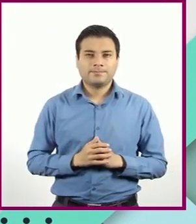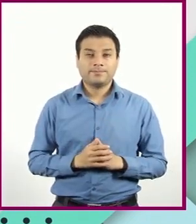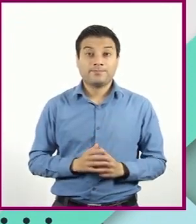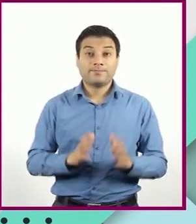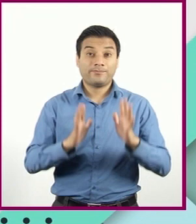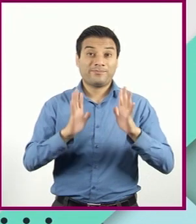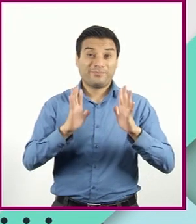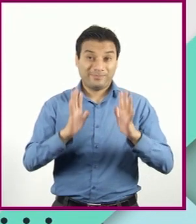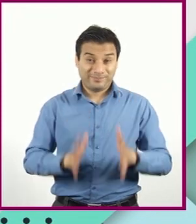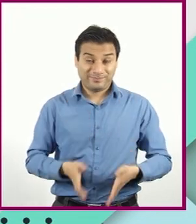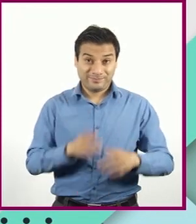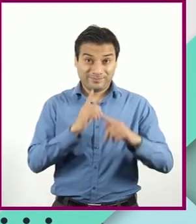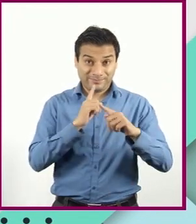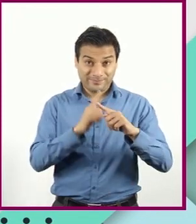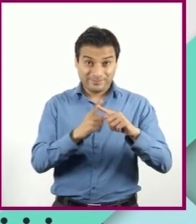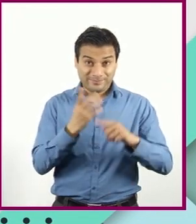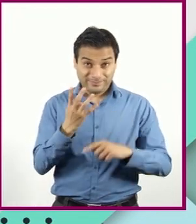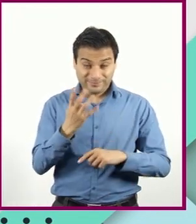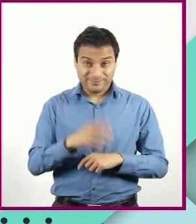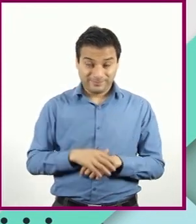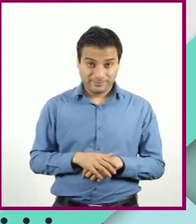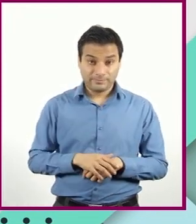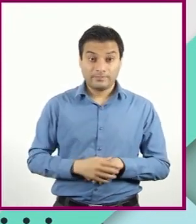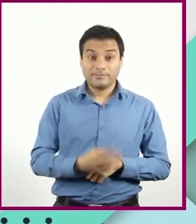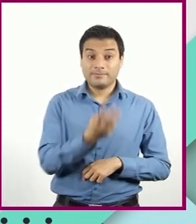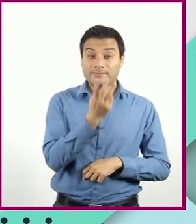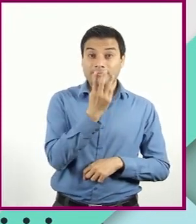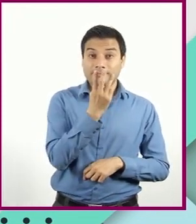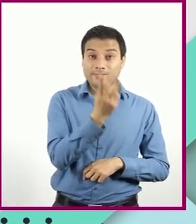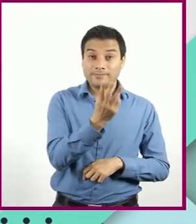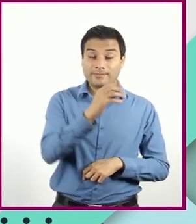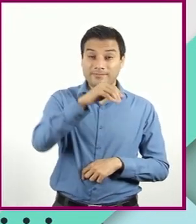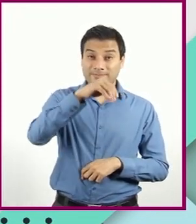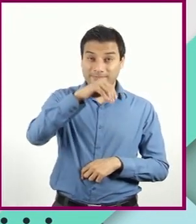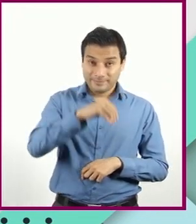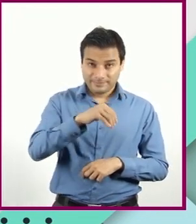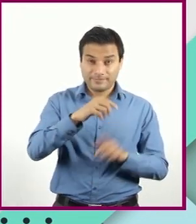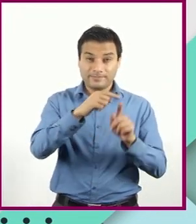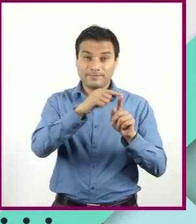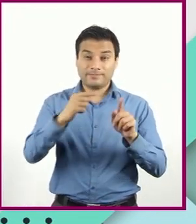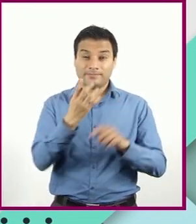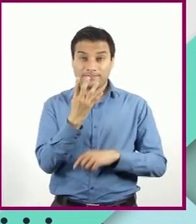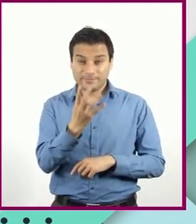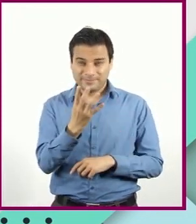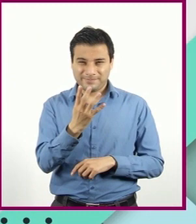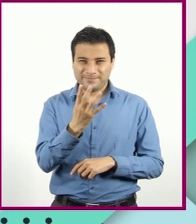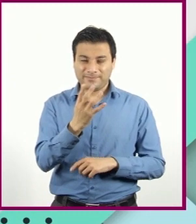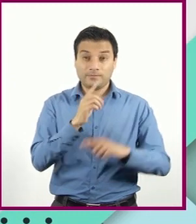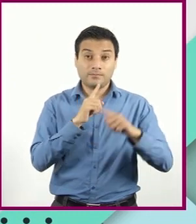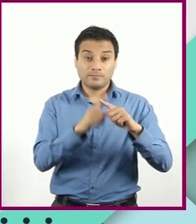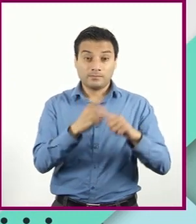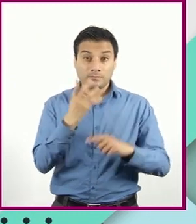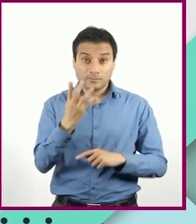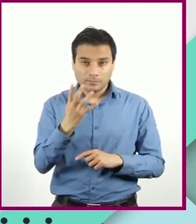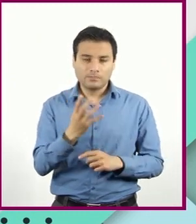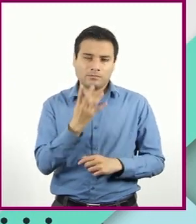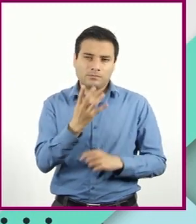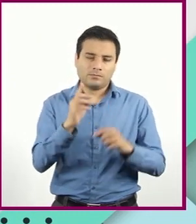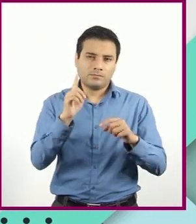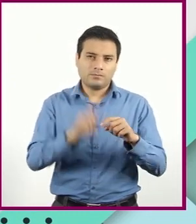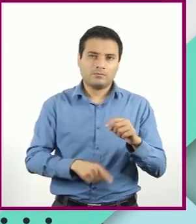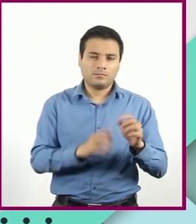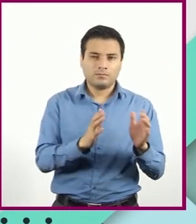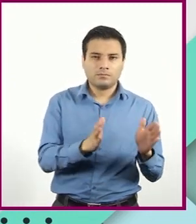el primer miembro 4 por 3m sobre 4, podemos simplificar de este miembro al 4. Y en el segundo